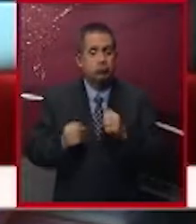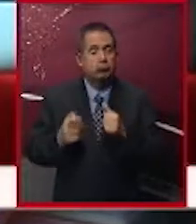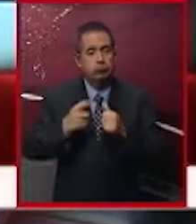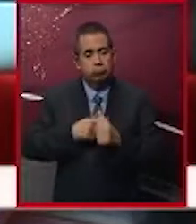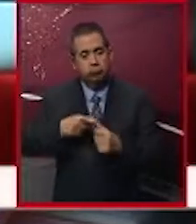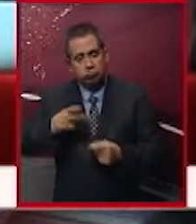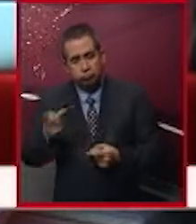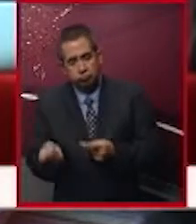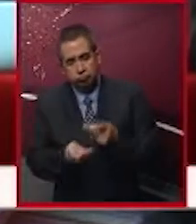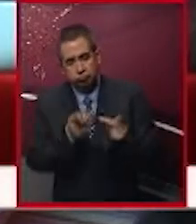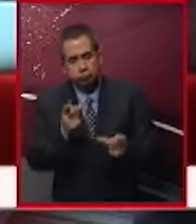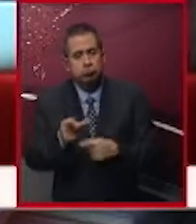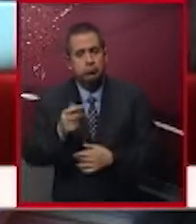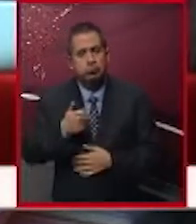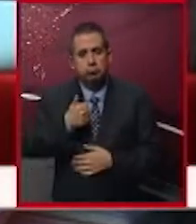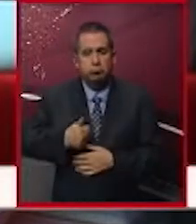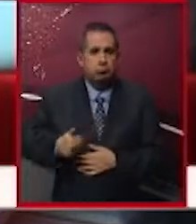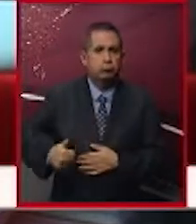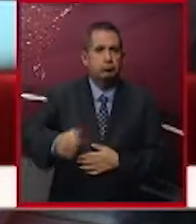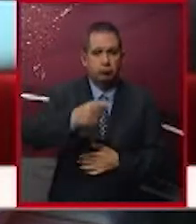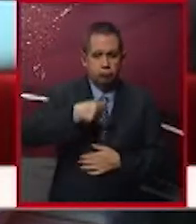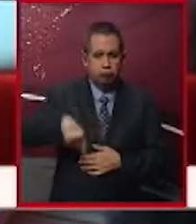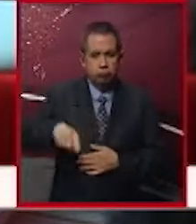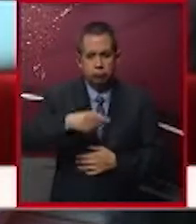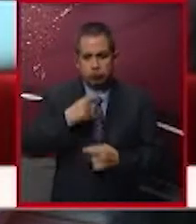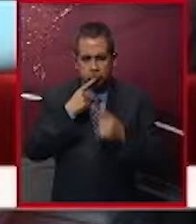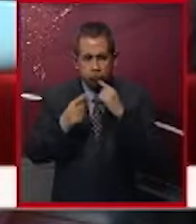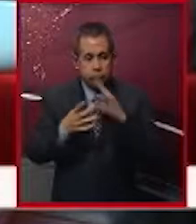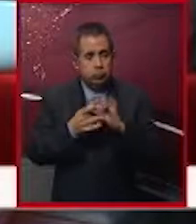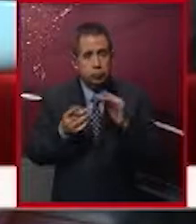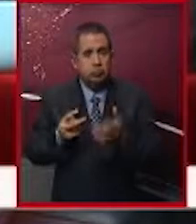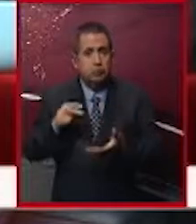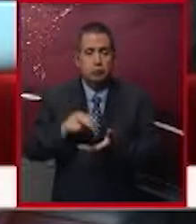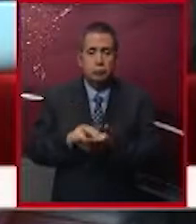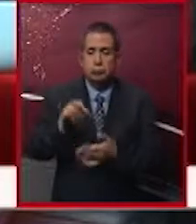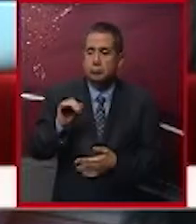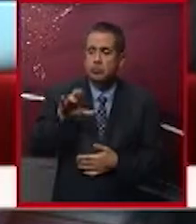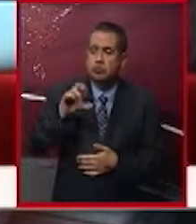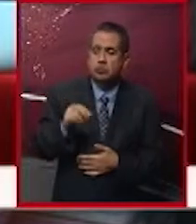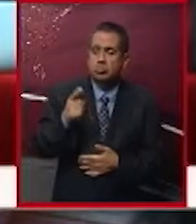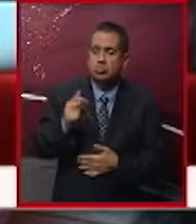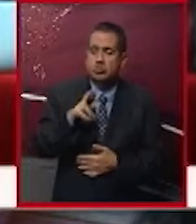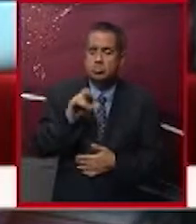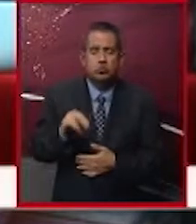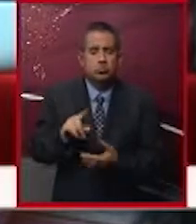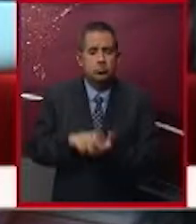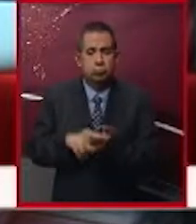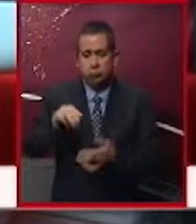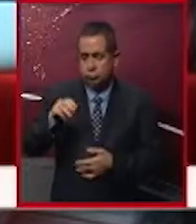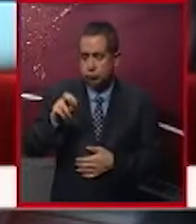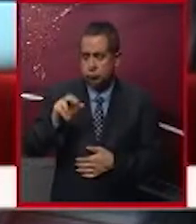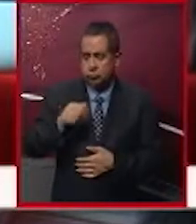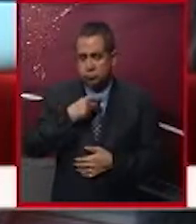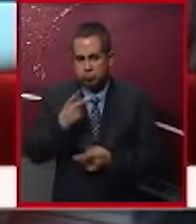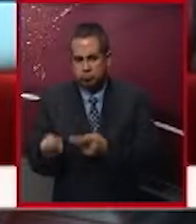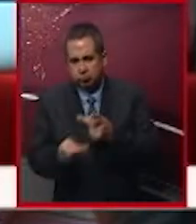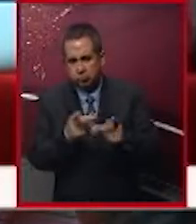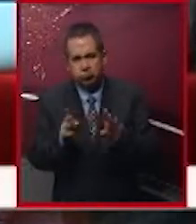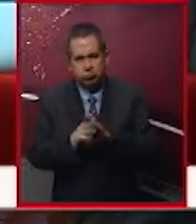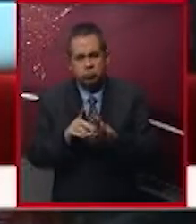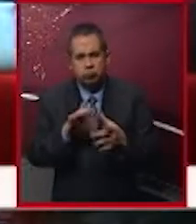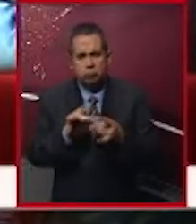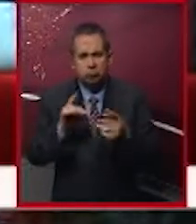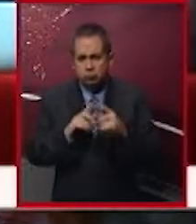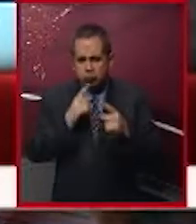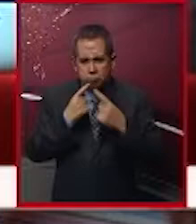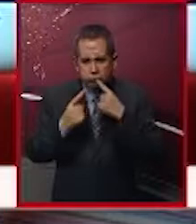de preguntas, respuestas y réplicas. Al hacer uso de la palabra, Francisco Lizardo Garrido, de Morena, cuestionó al funcionario sobre el mecanismo de